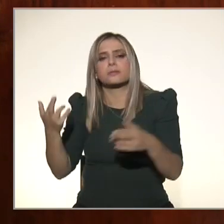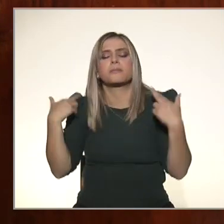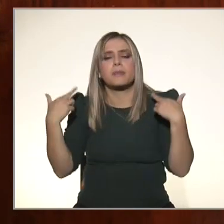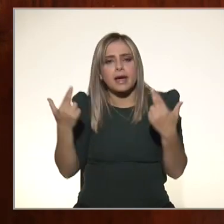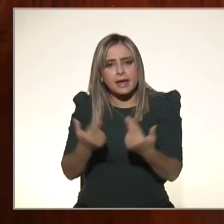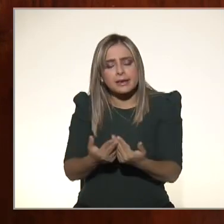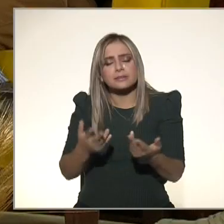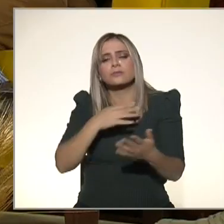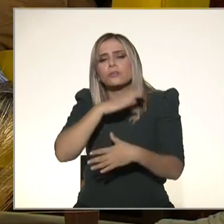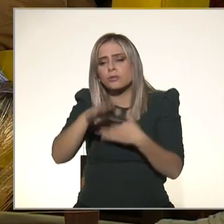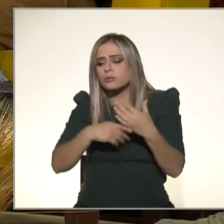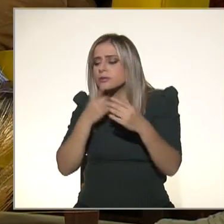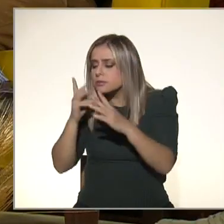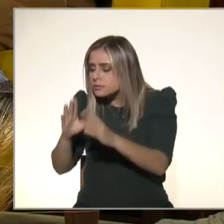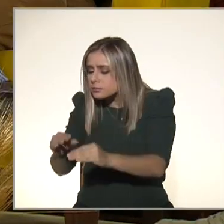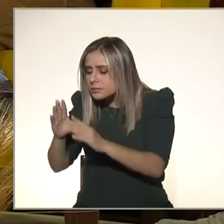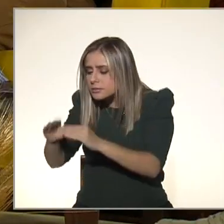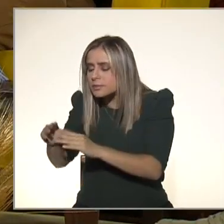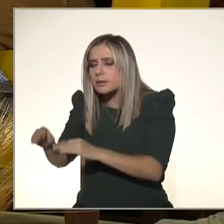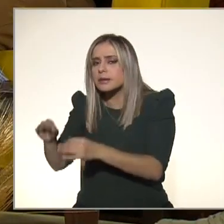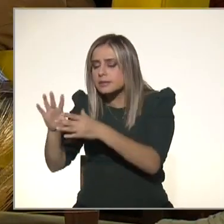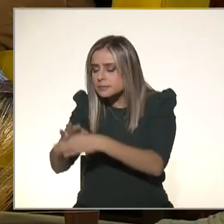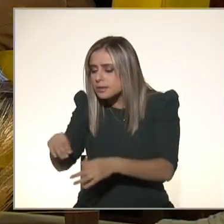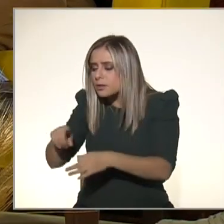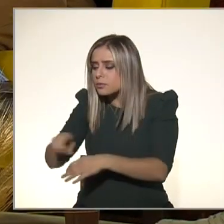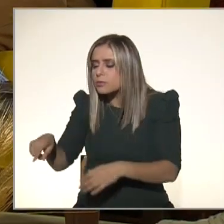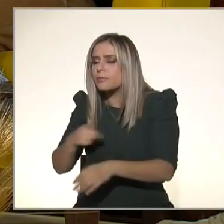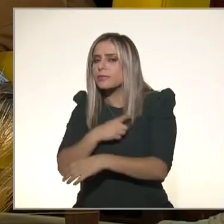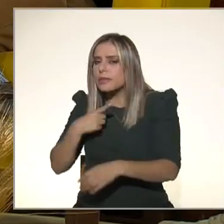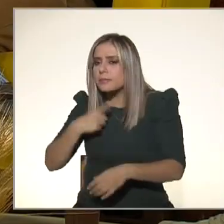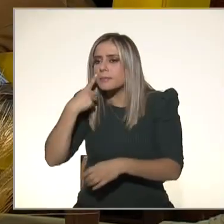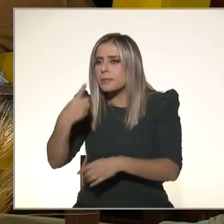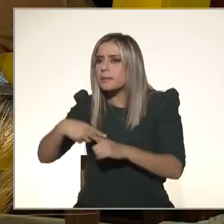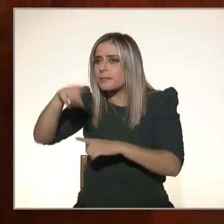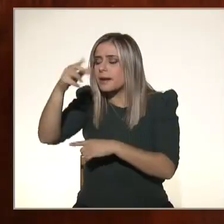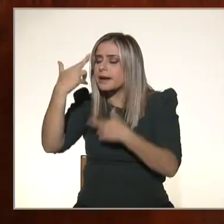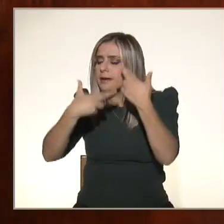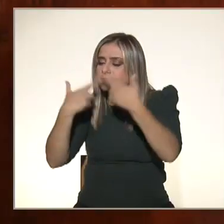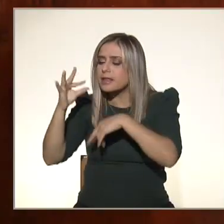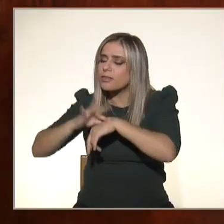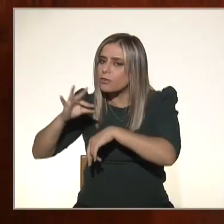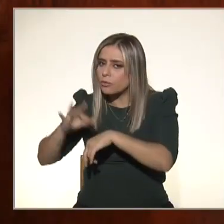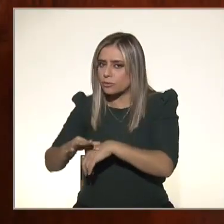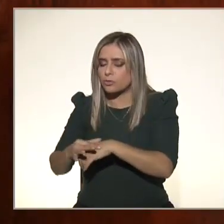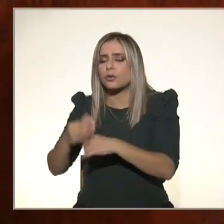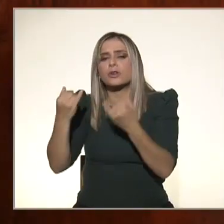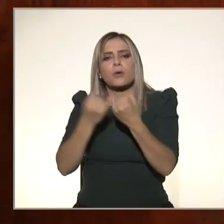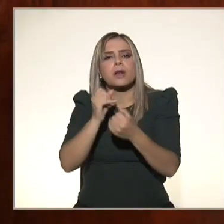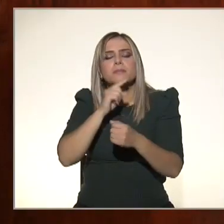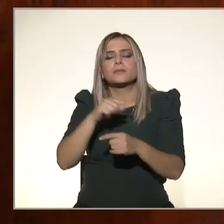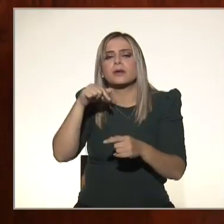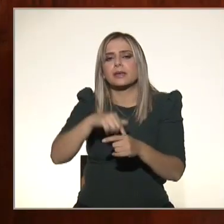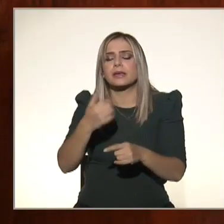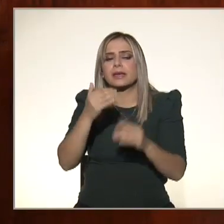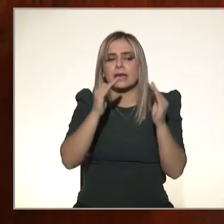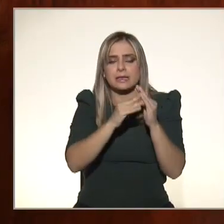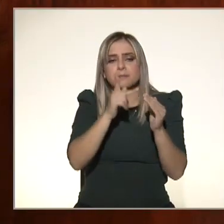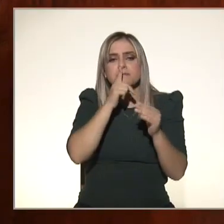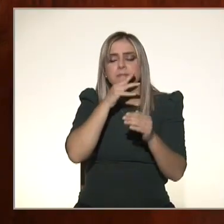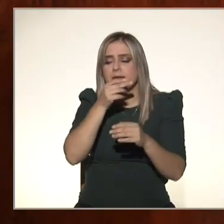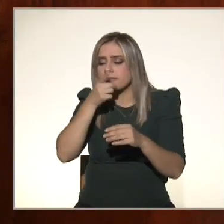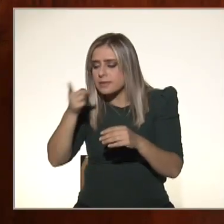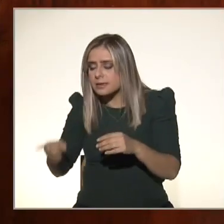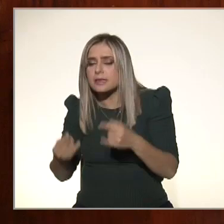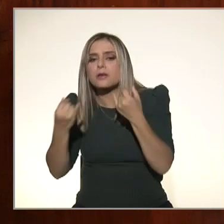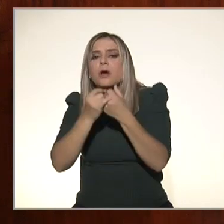también tienen un rol, un papel muy importante, porque definitivamente la escuela es nuestra segunda casa y si desde la escuela no estamos recibiendo